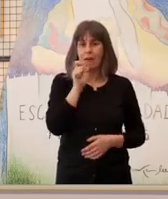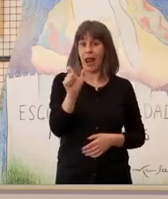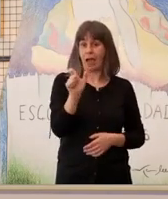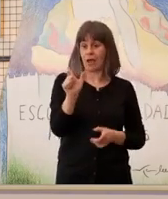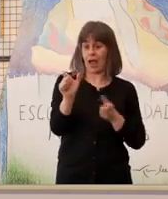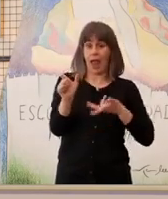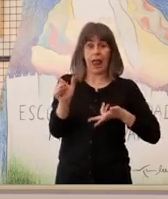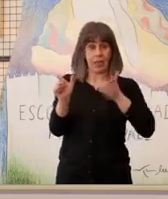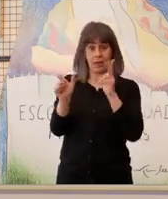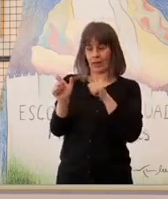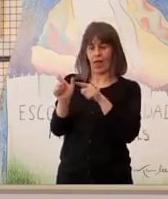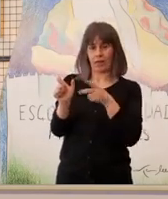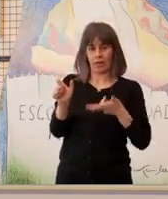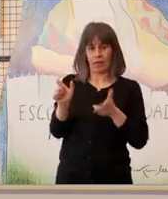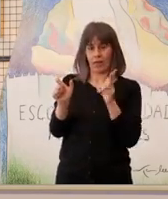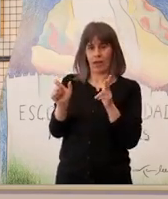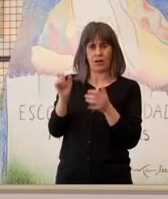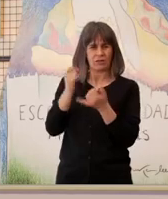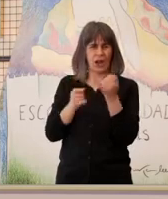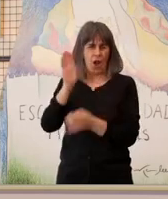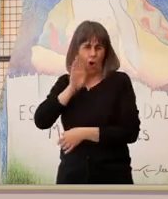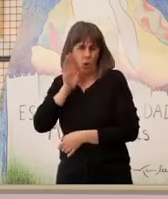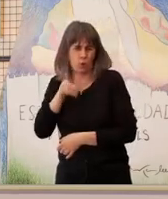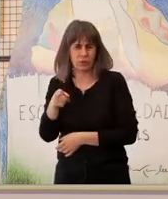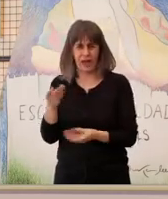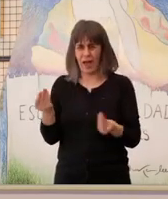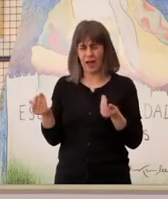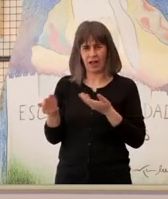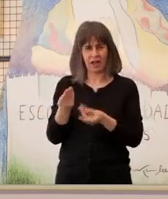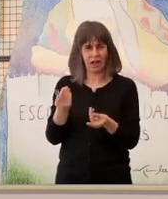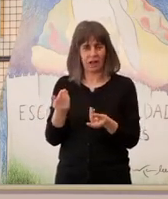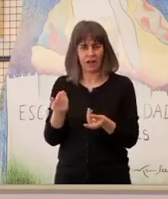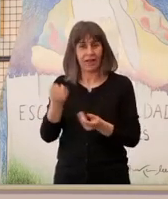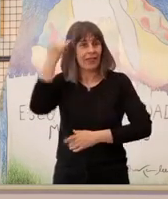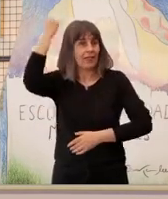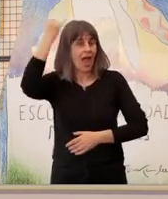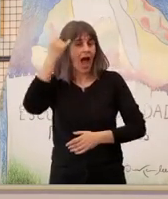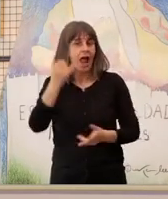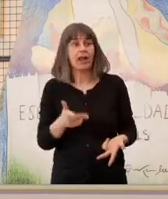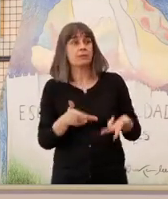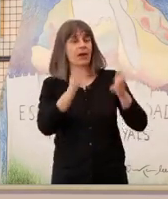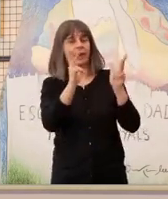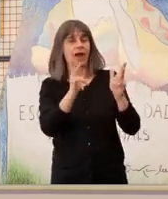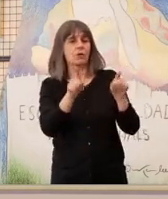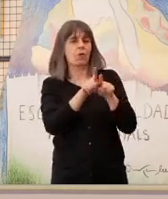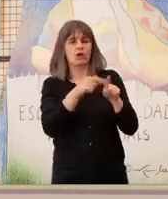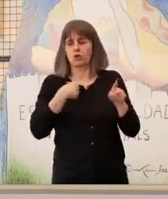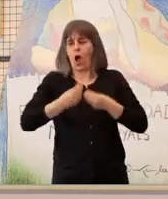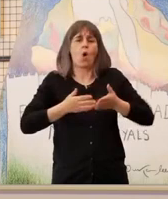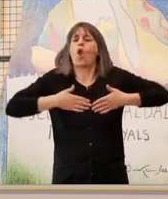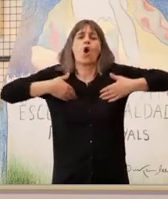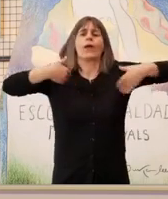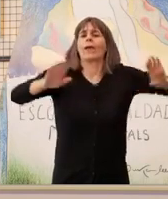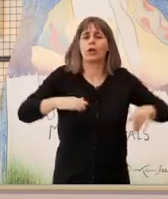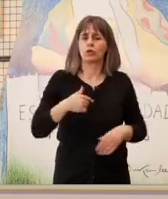prostituyendo la palabra libertad y estamos tomando la idea de libertad como lo que me dé la gana y tengo derecho porque